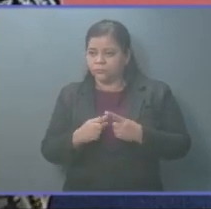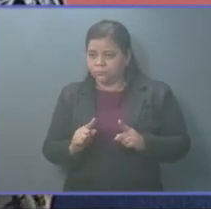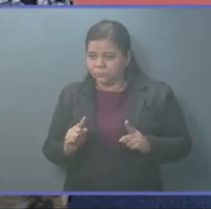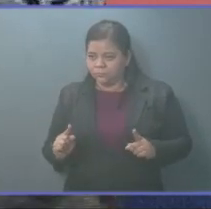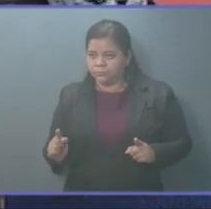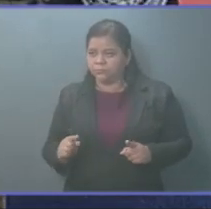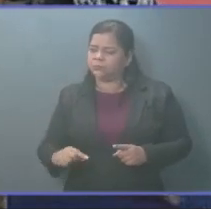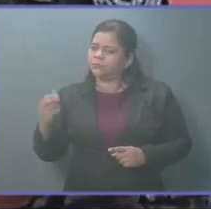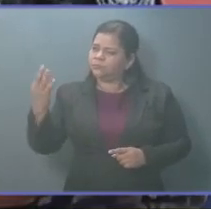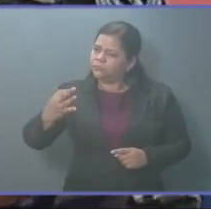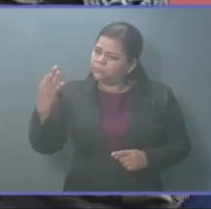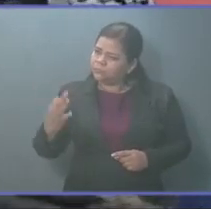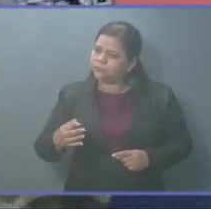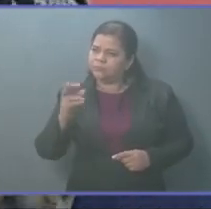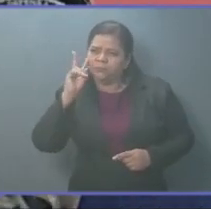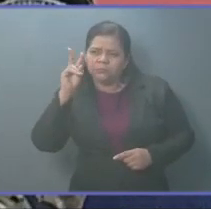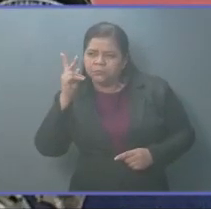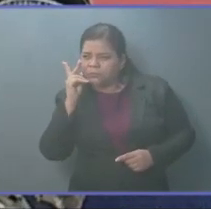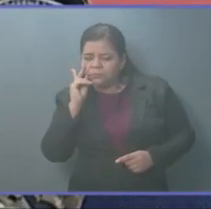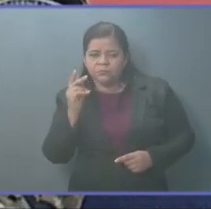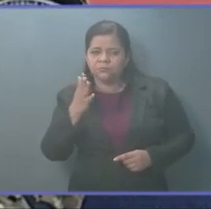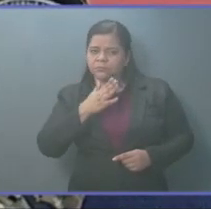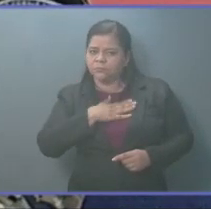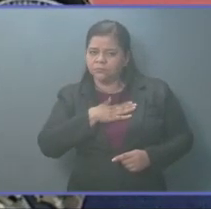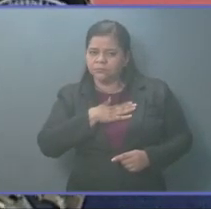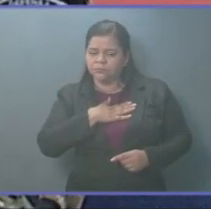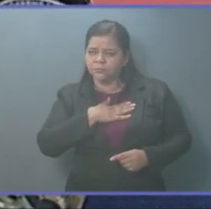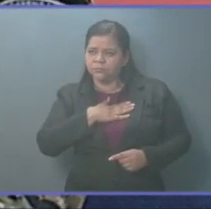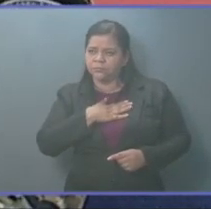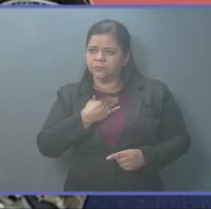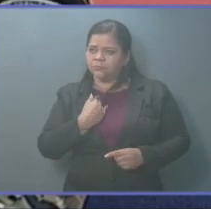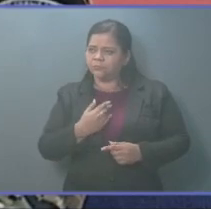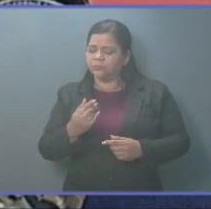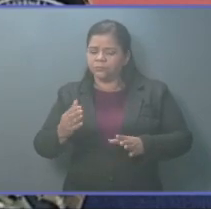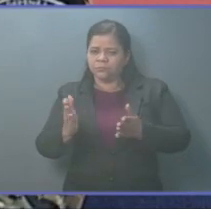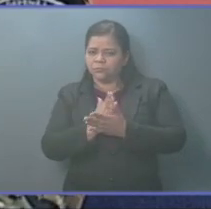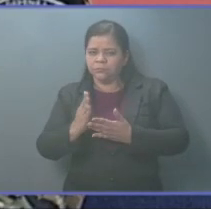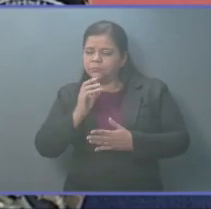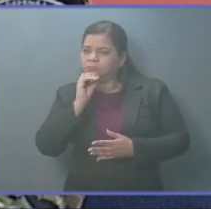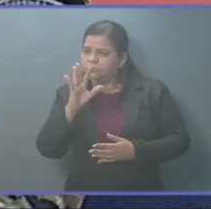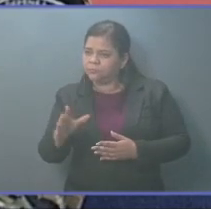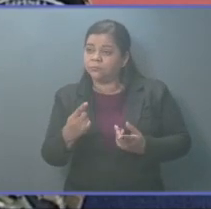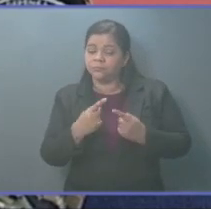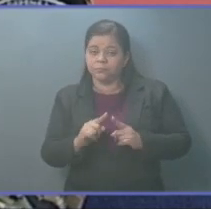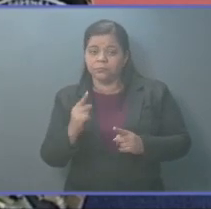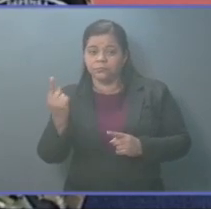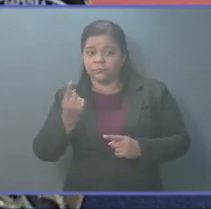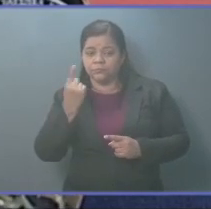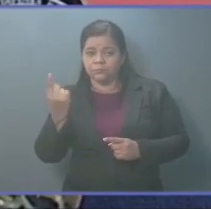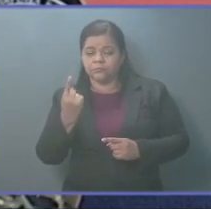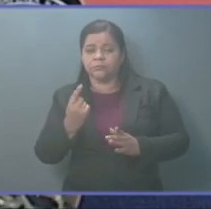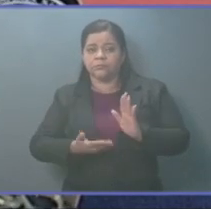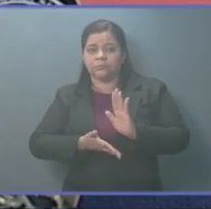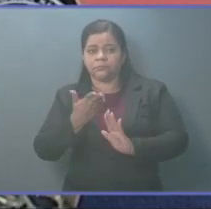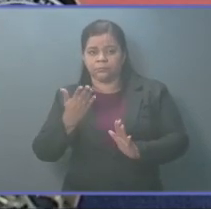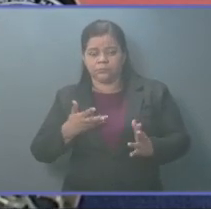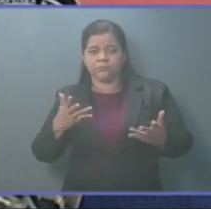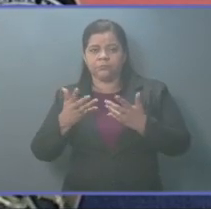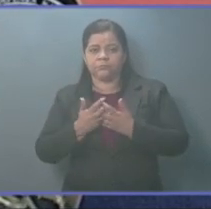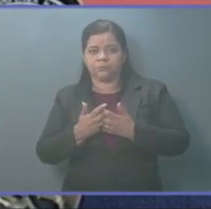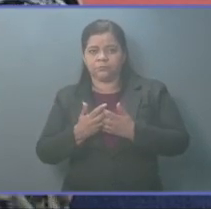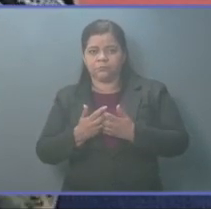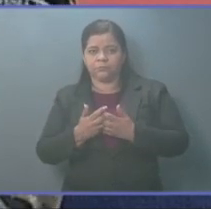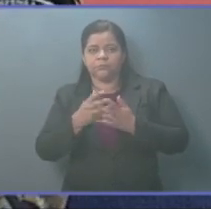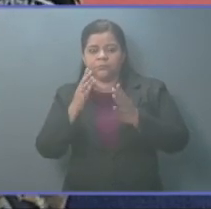por favor, no es que yo esté evadiendo ninguna respuesta, simple y sencillamente estoy aclarando